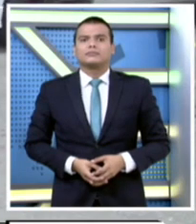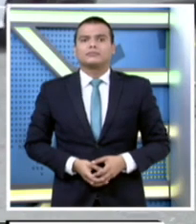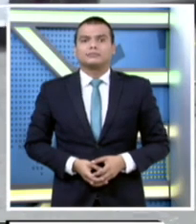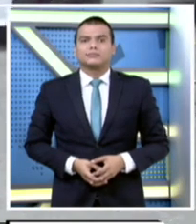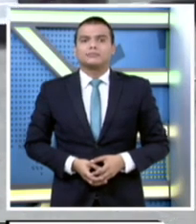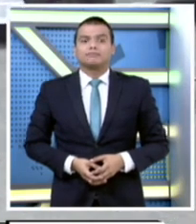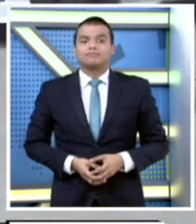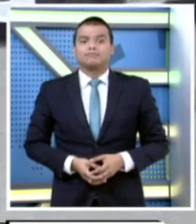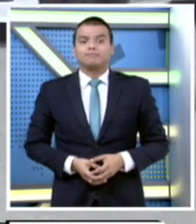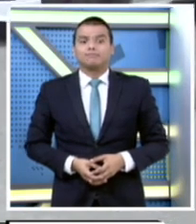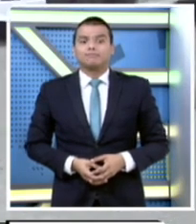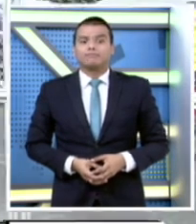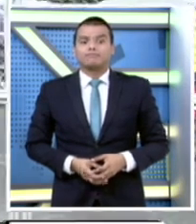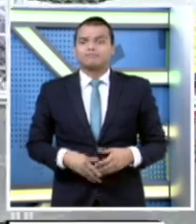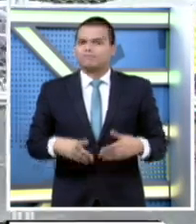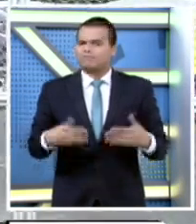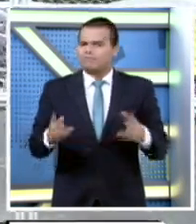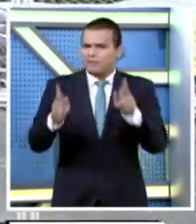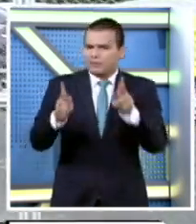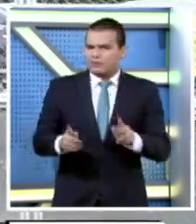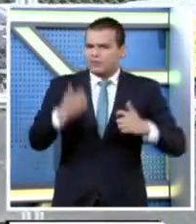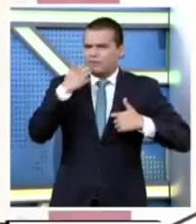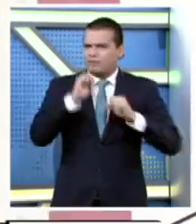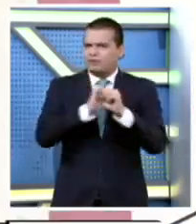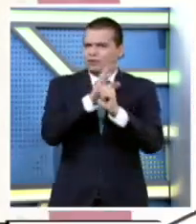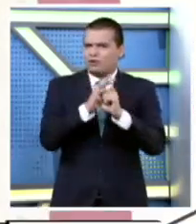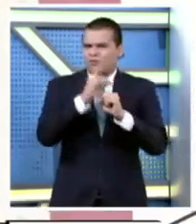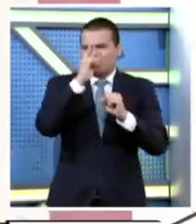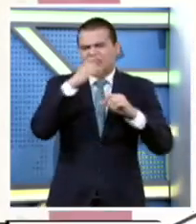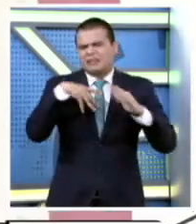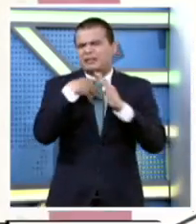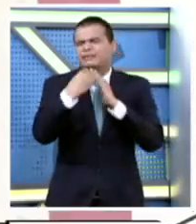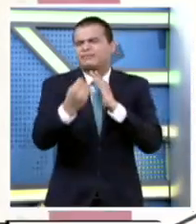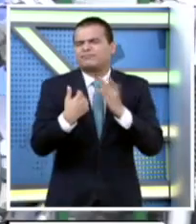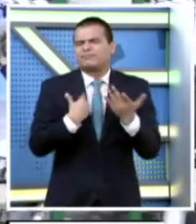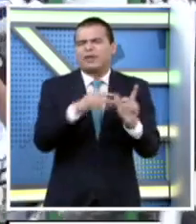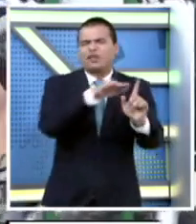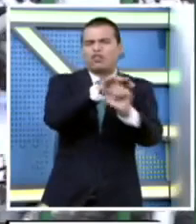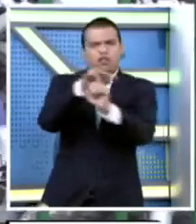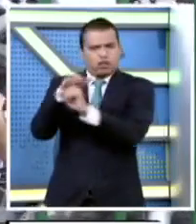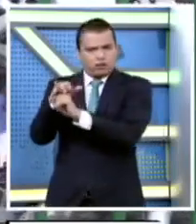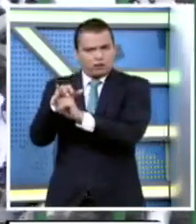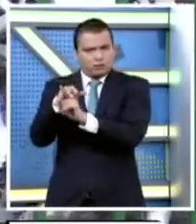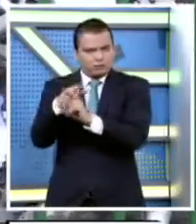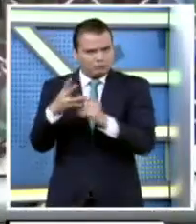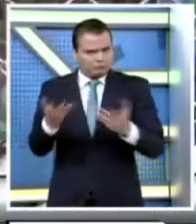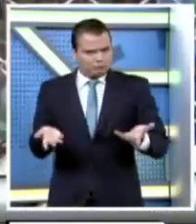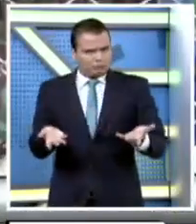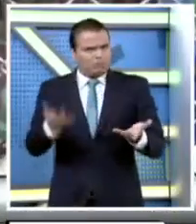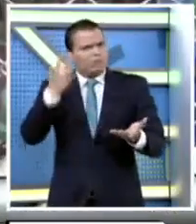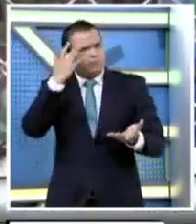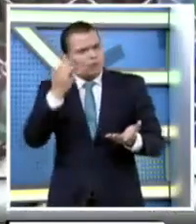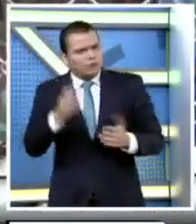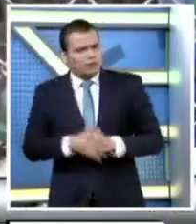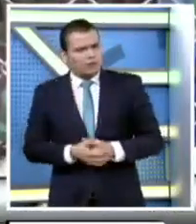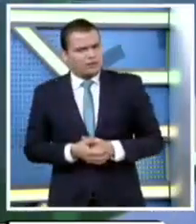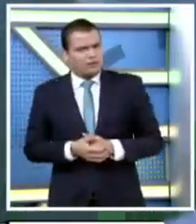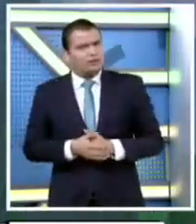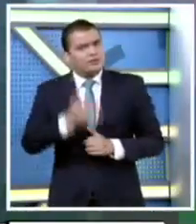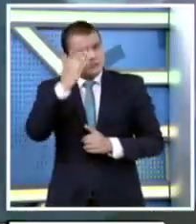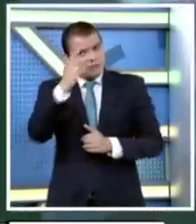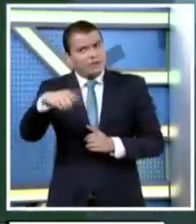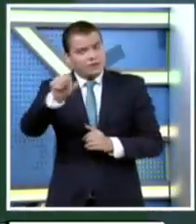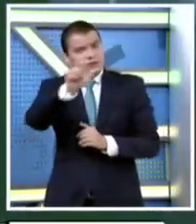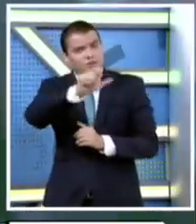¿Y qué puede pasar por la cabeza de una persona para que actúe de esta manera sin evaluar los efectos que su acción tendrá sobre vecinos